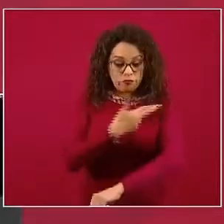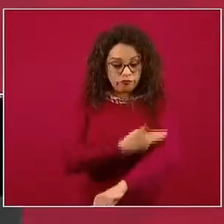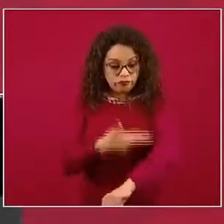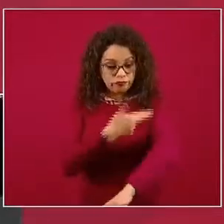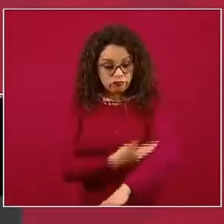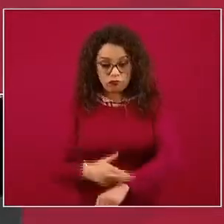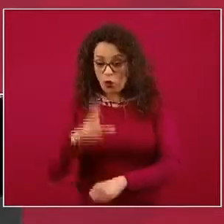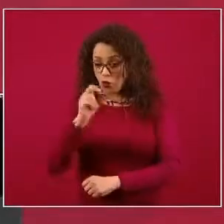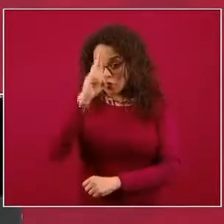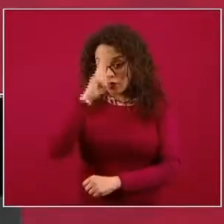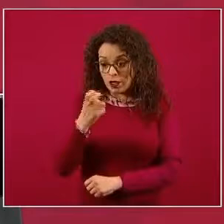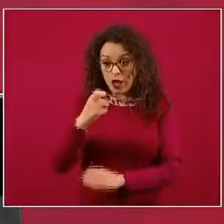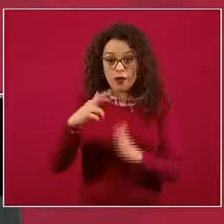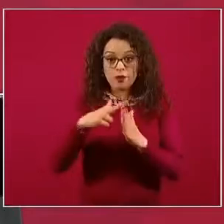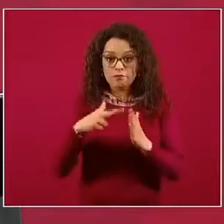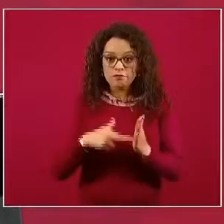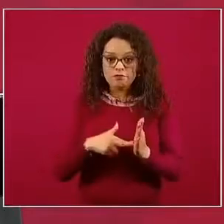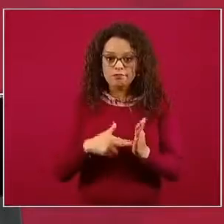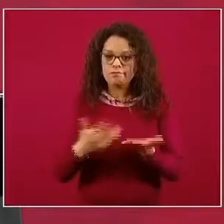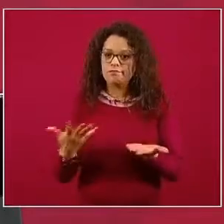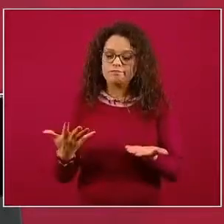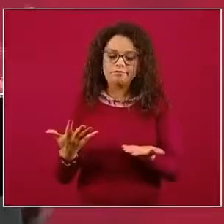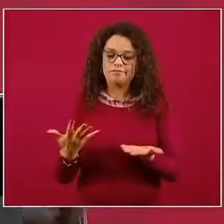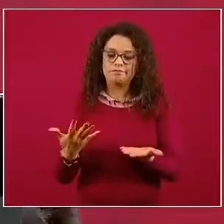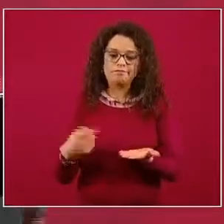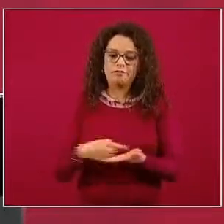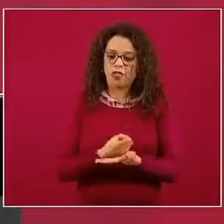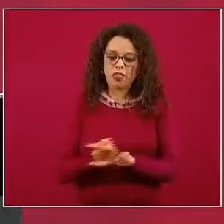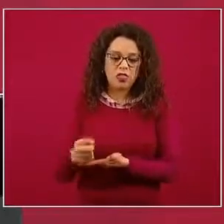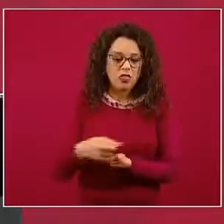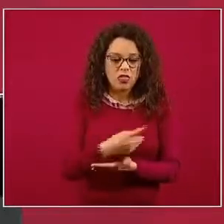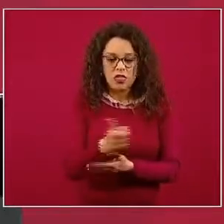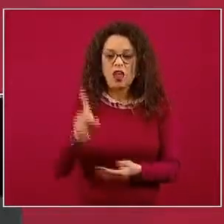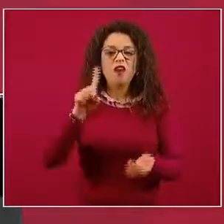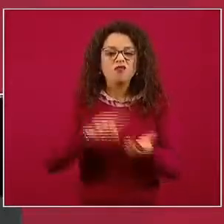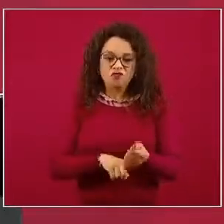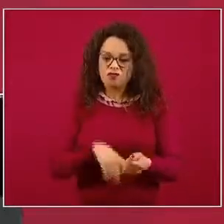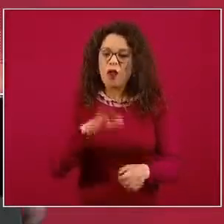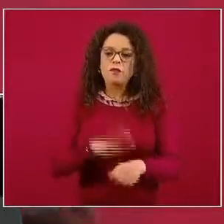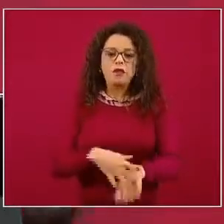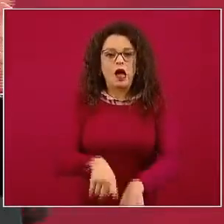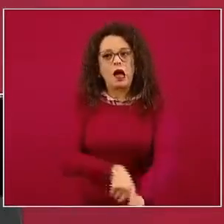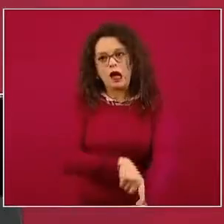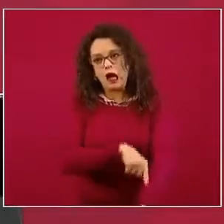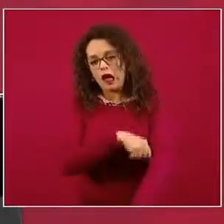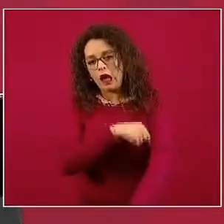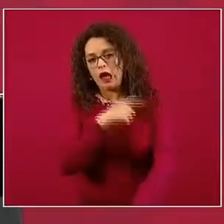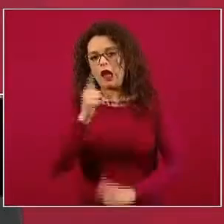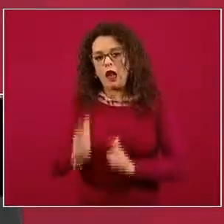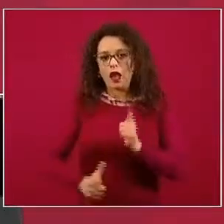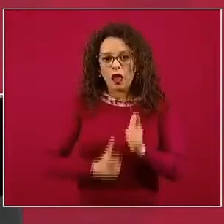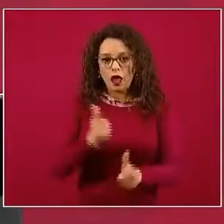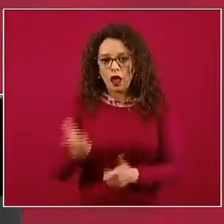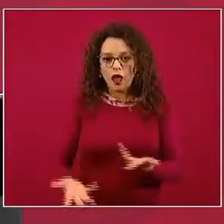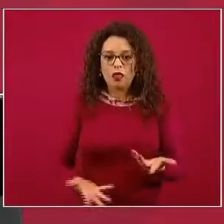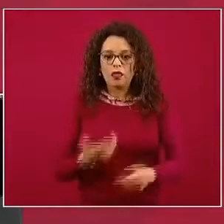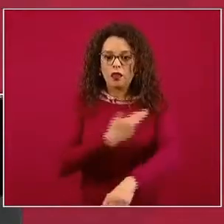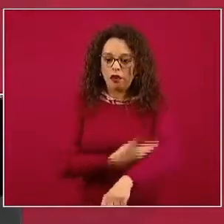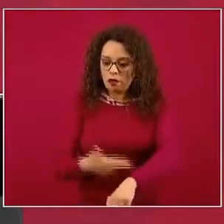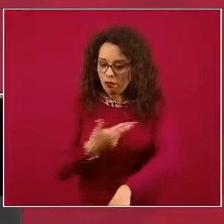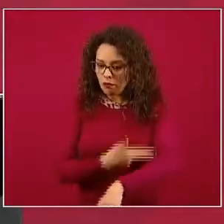estas reglas es un distractor, hace las cosas más lentas, pone en riesgo la calidad de la